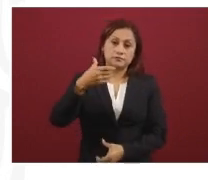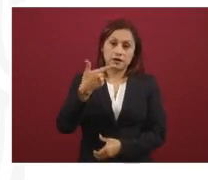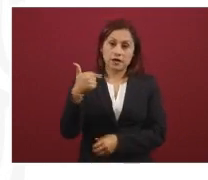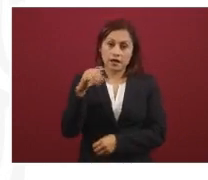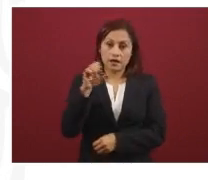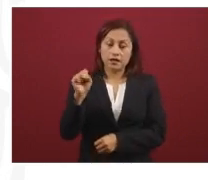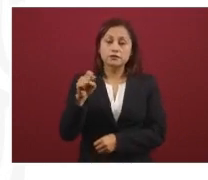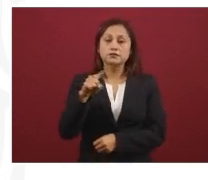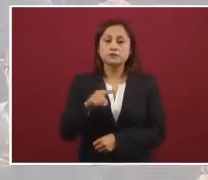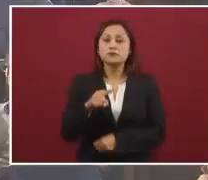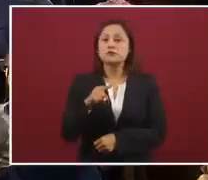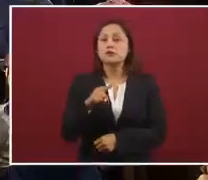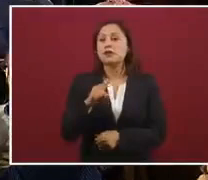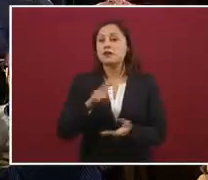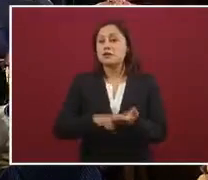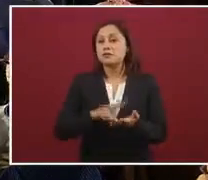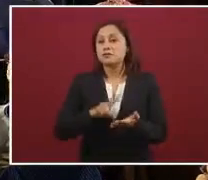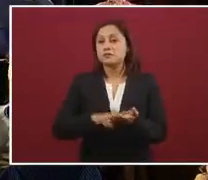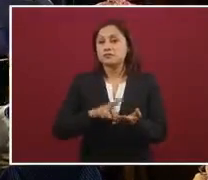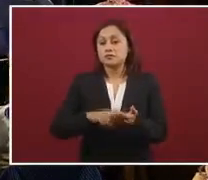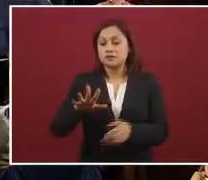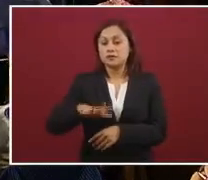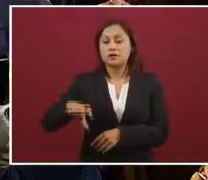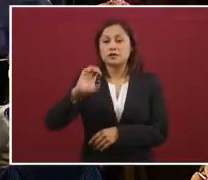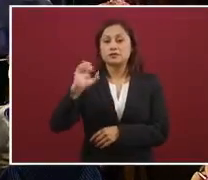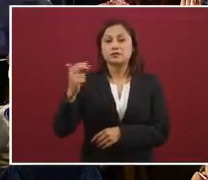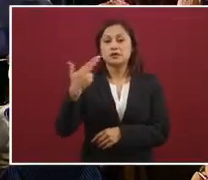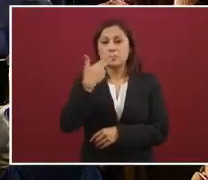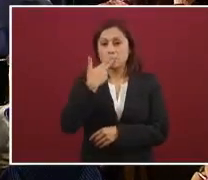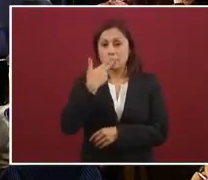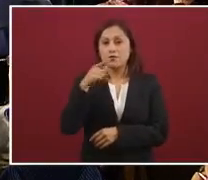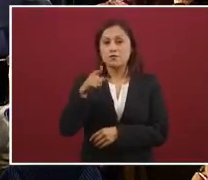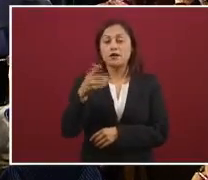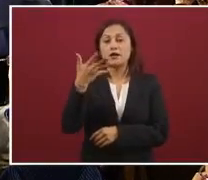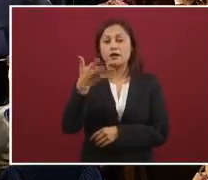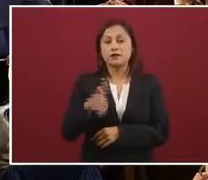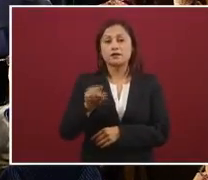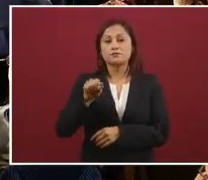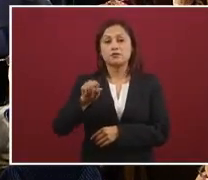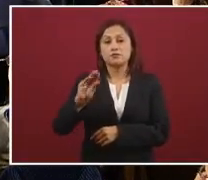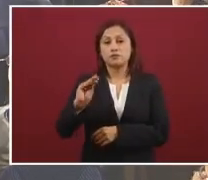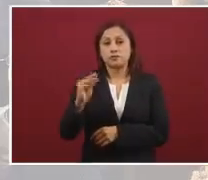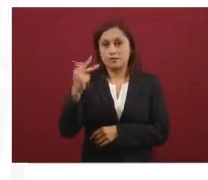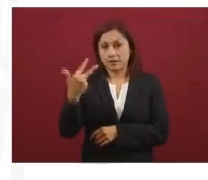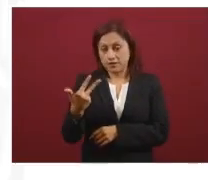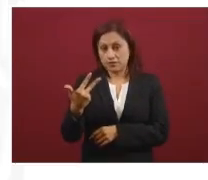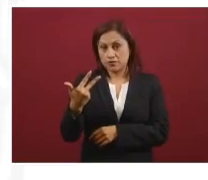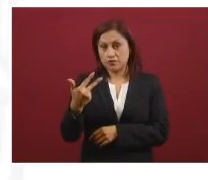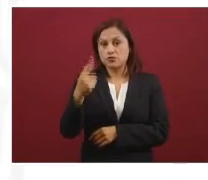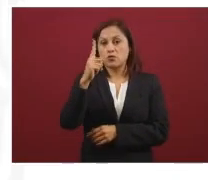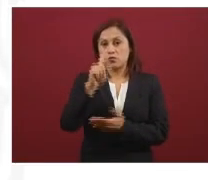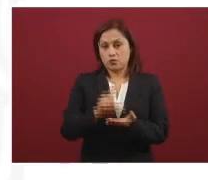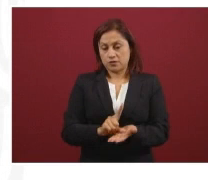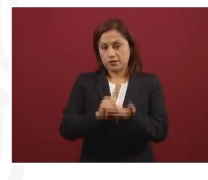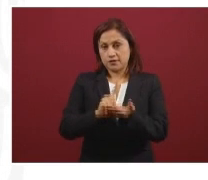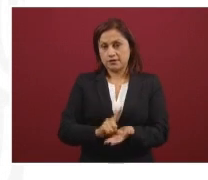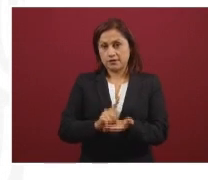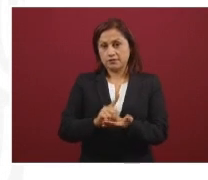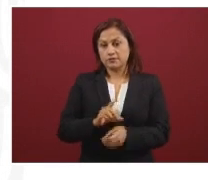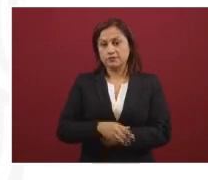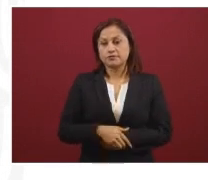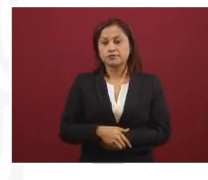el precio más alto en Buenaventura, Chihuahua, con 10 pesos 98 centavos por litro, y